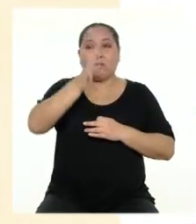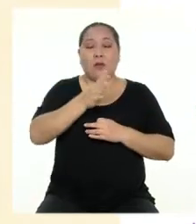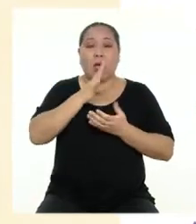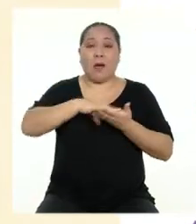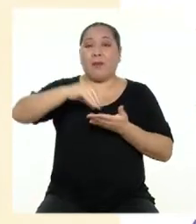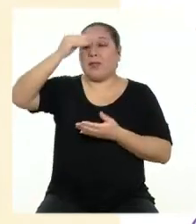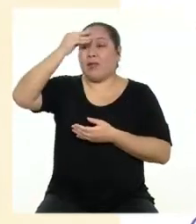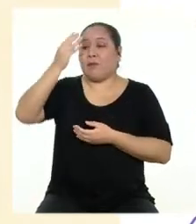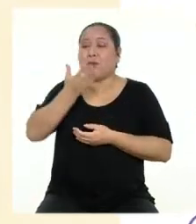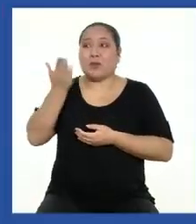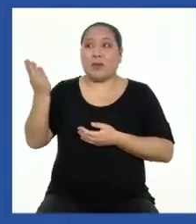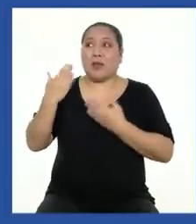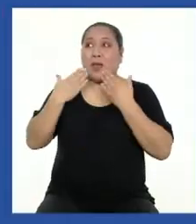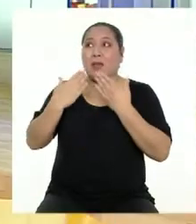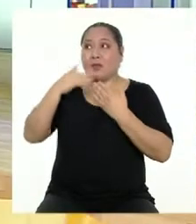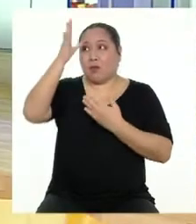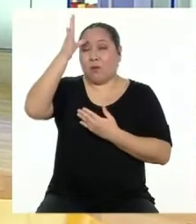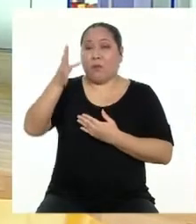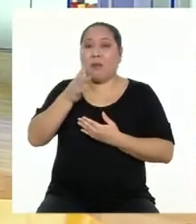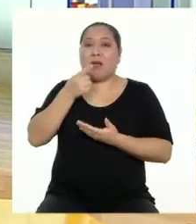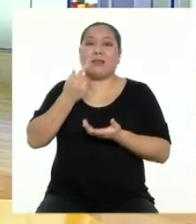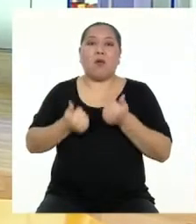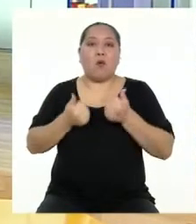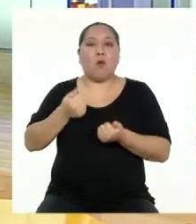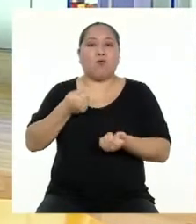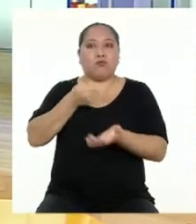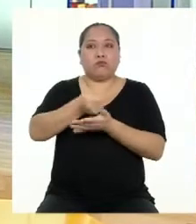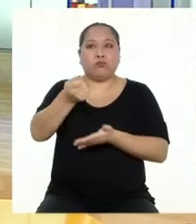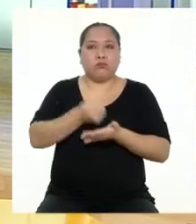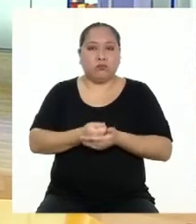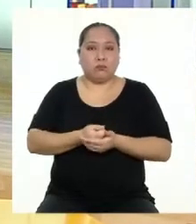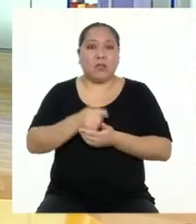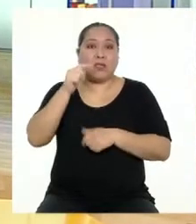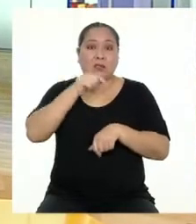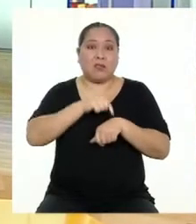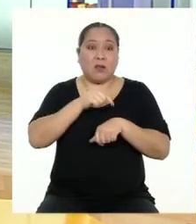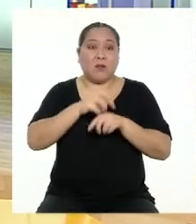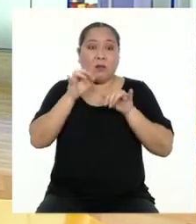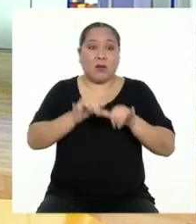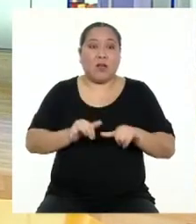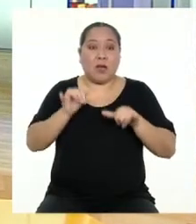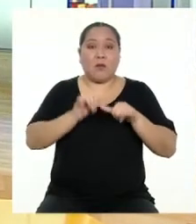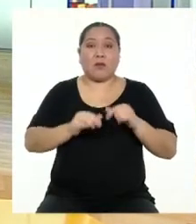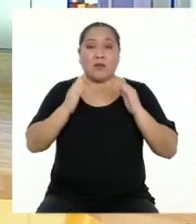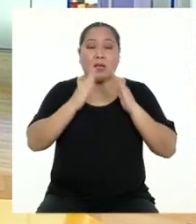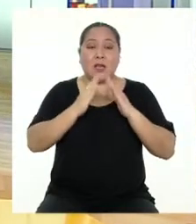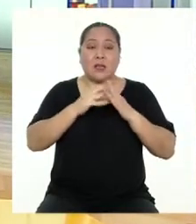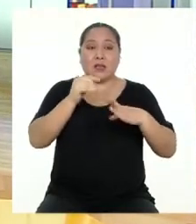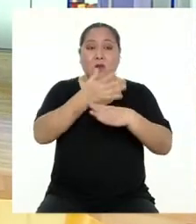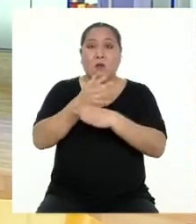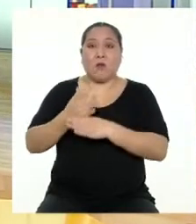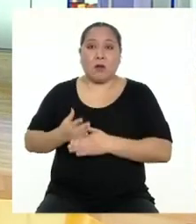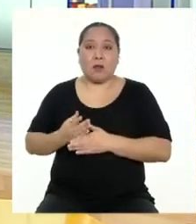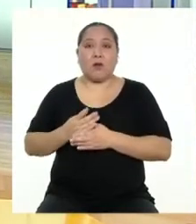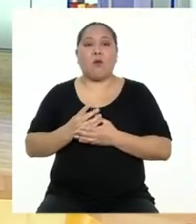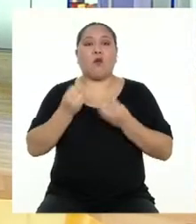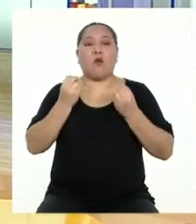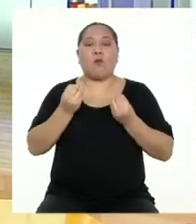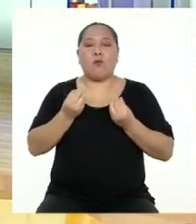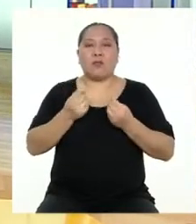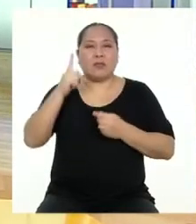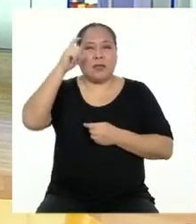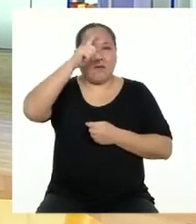que gracias a ellos tenemos. El hecho que nos quedemos en casa en estos momentos y compartamos más de cerca lo que cuesta mantener un